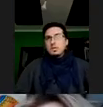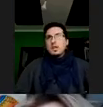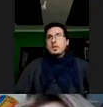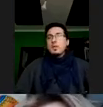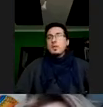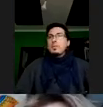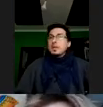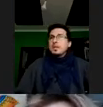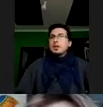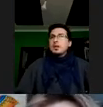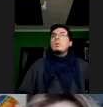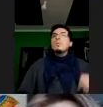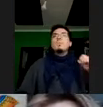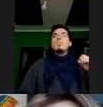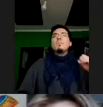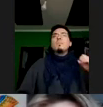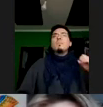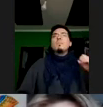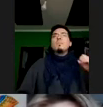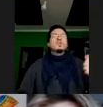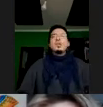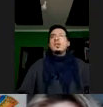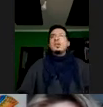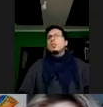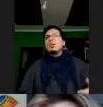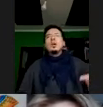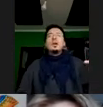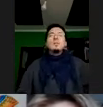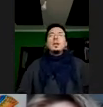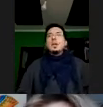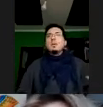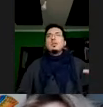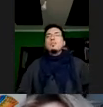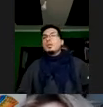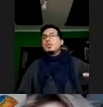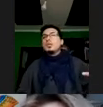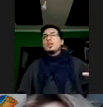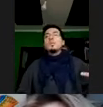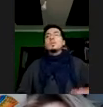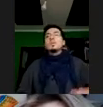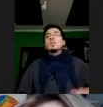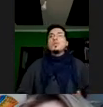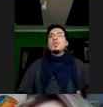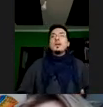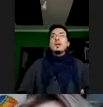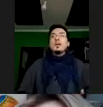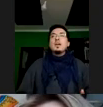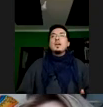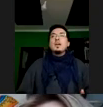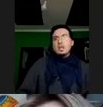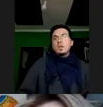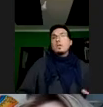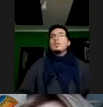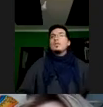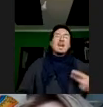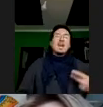como así se le llama, pero en este caso no es como medidas como tal, con centímetros, milímetros, metros, sino que estamos hablando de grados,